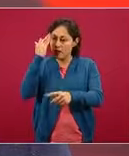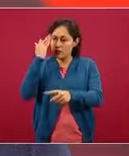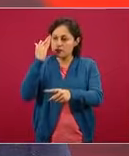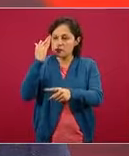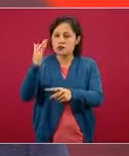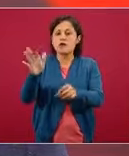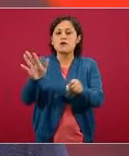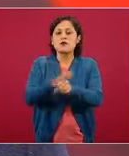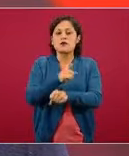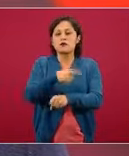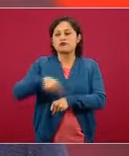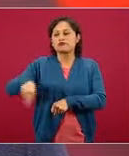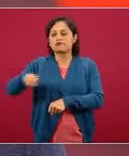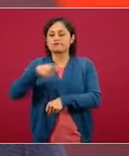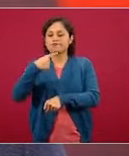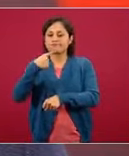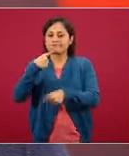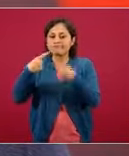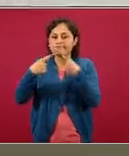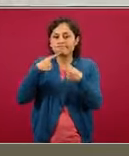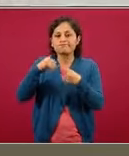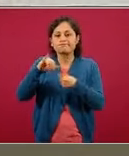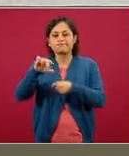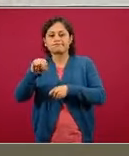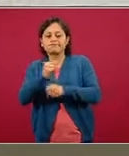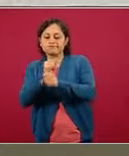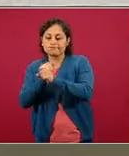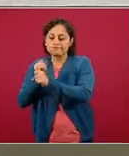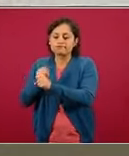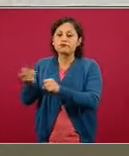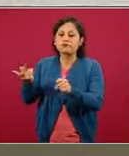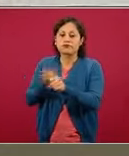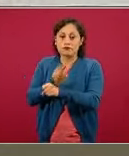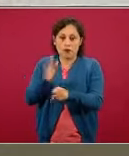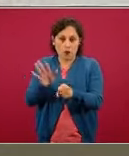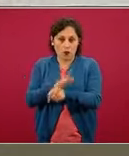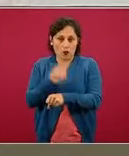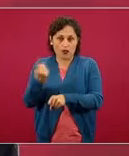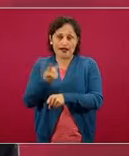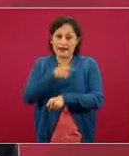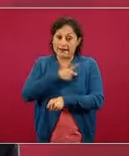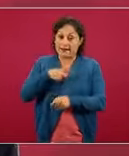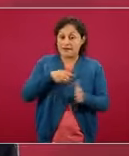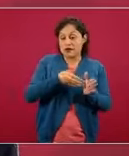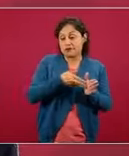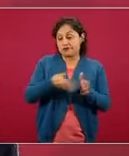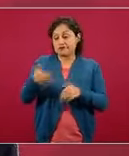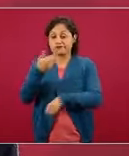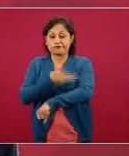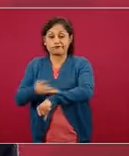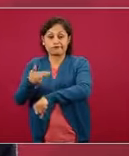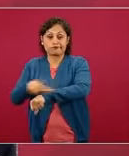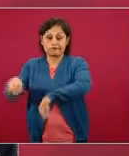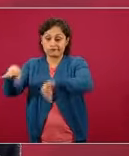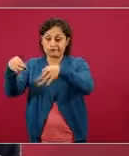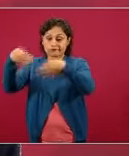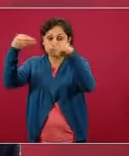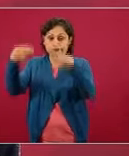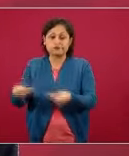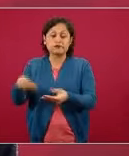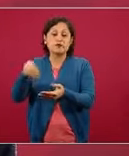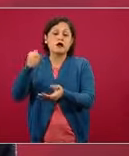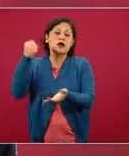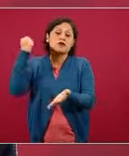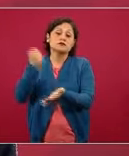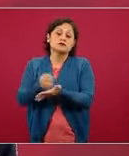solo morbilidad o de la incidencia de casos, porque se deben de cumplir todos estos procedimientos de dictaminación para poder